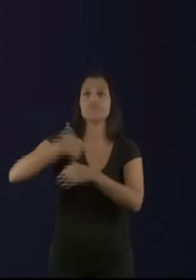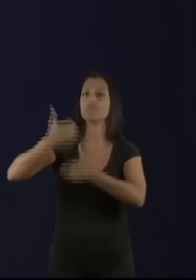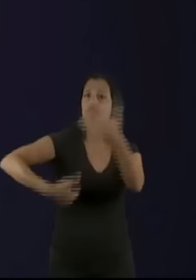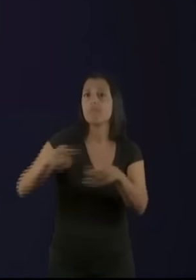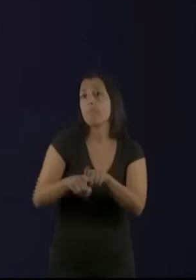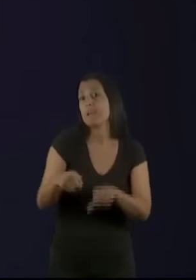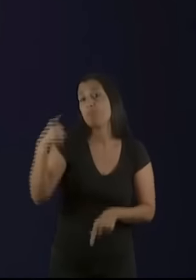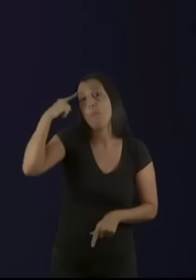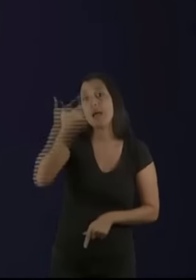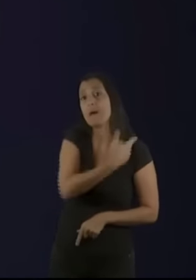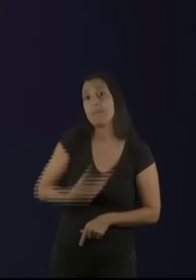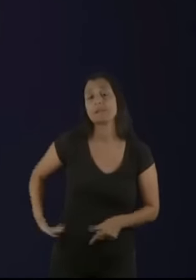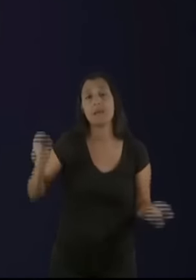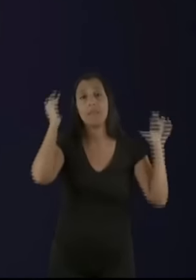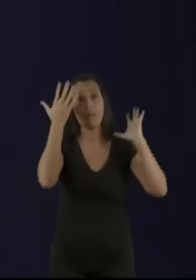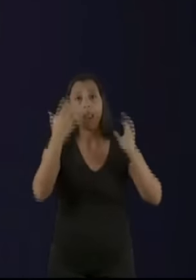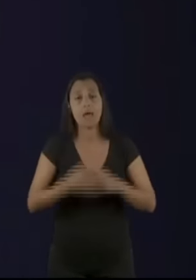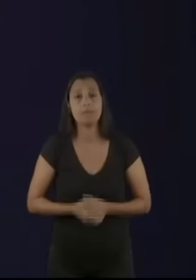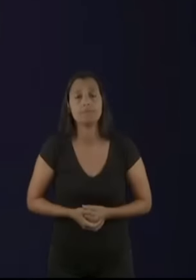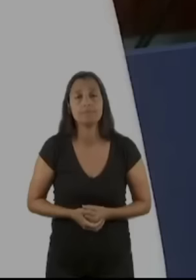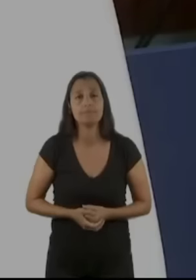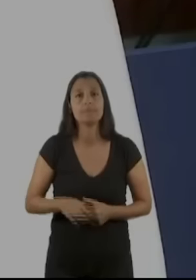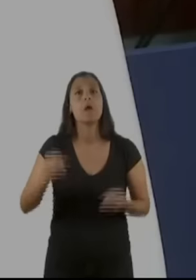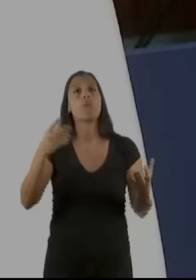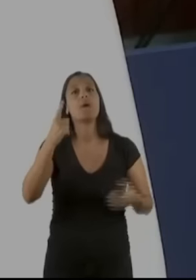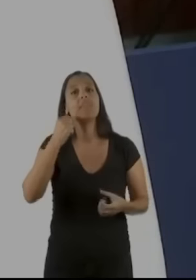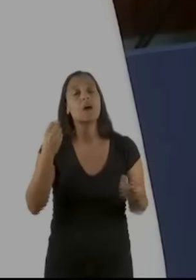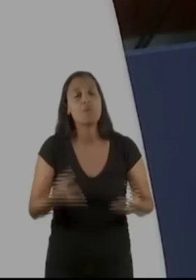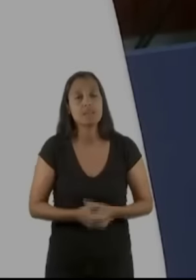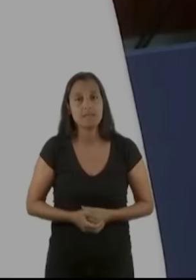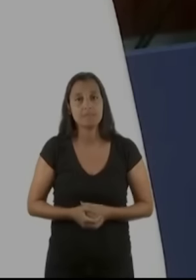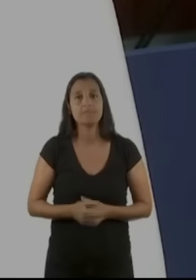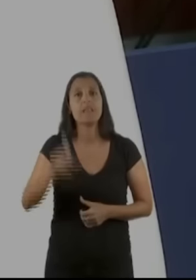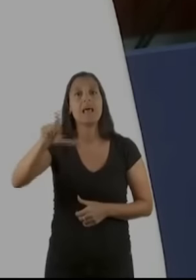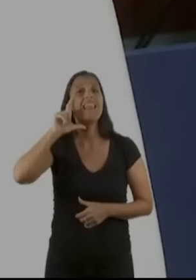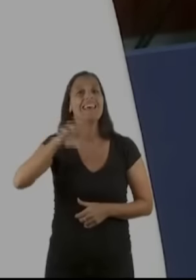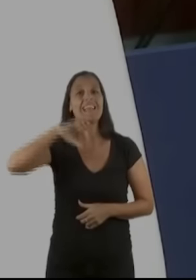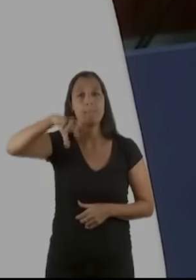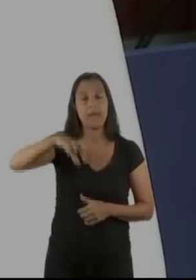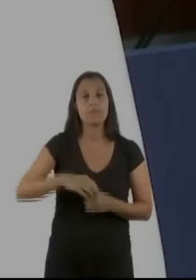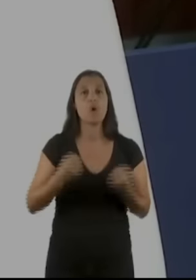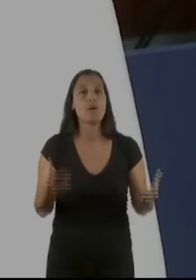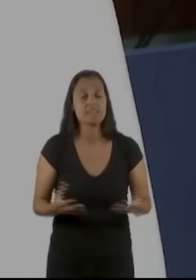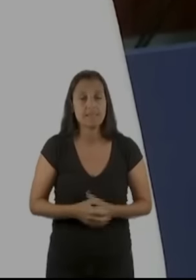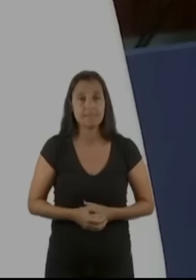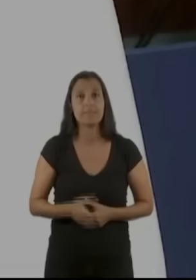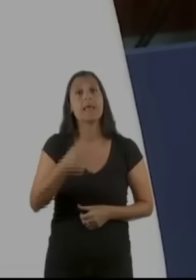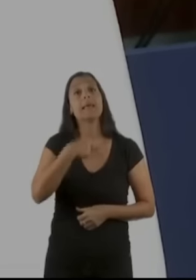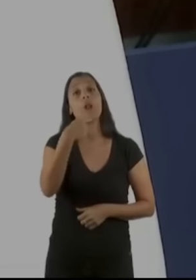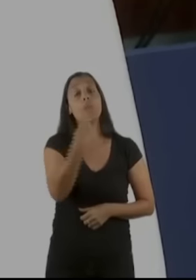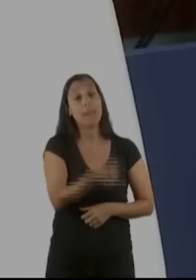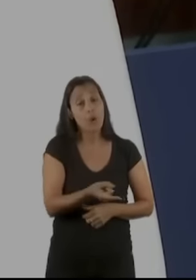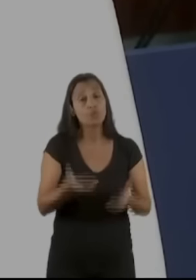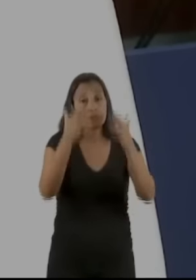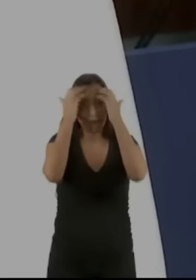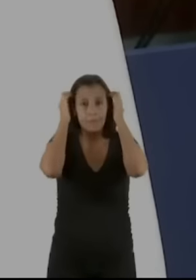presidente m Manuel Buen día qué tal Pablo puente para letra p muy bien Gracias e le quería consultar teniendo en